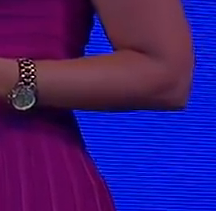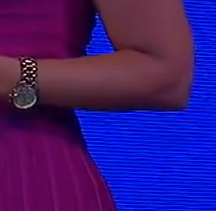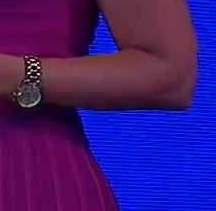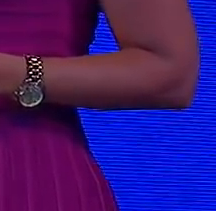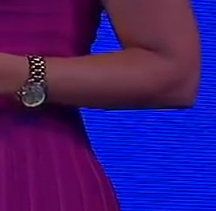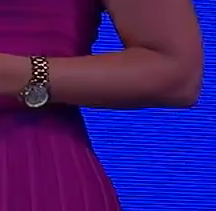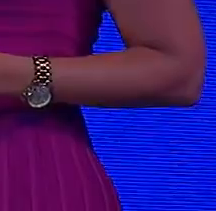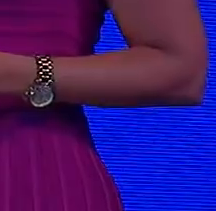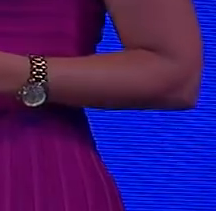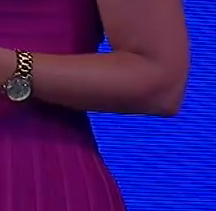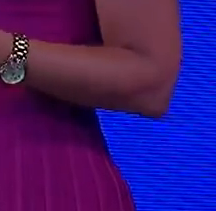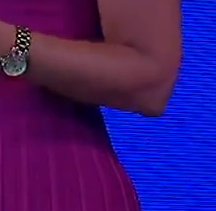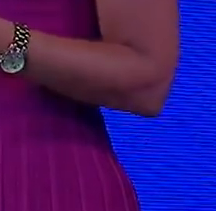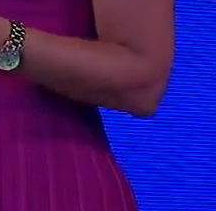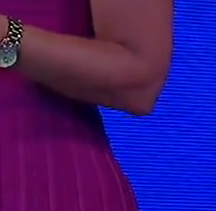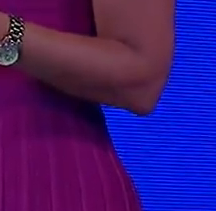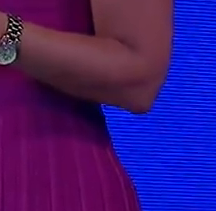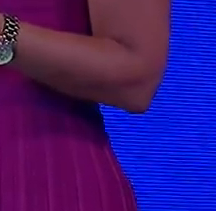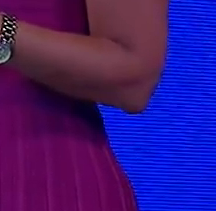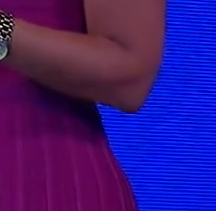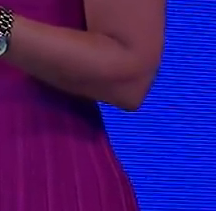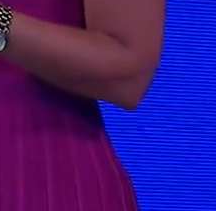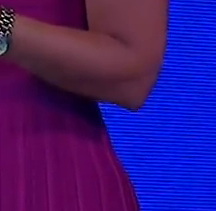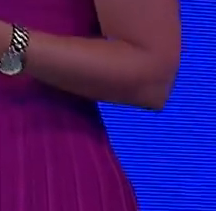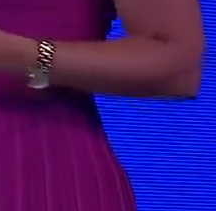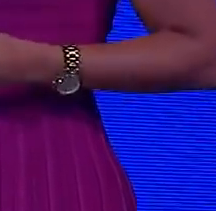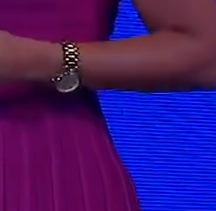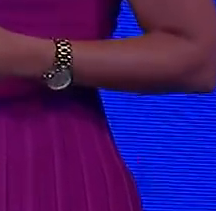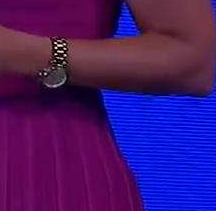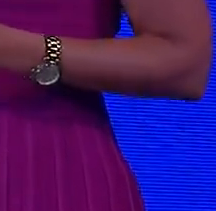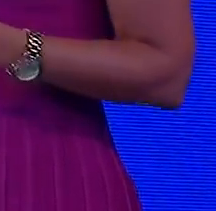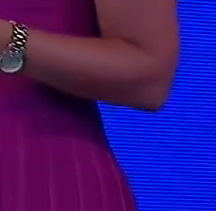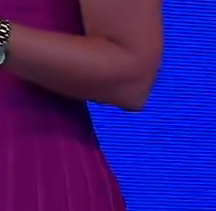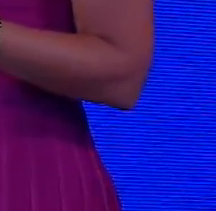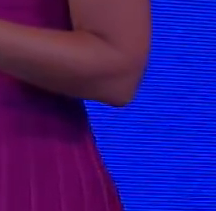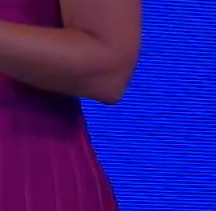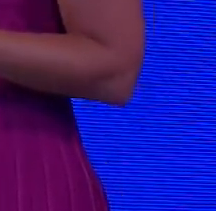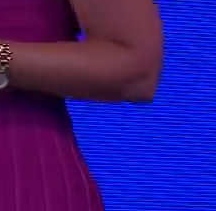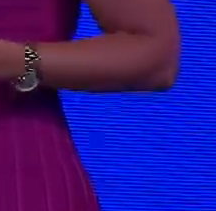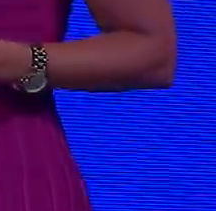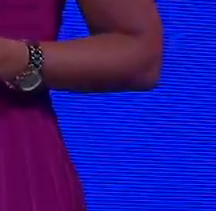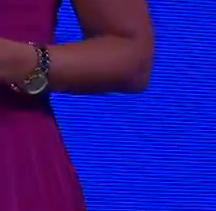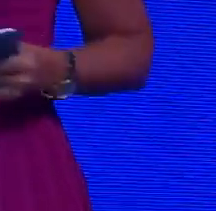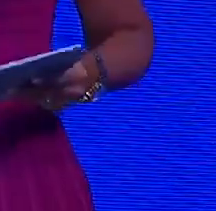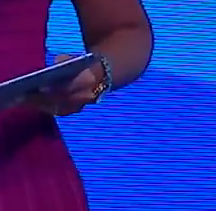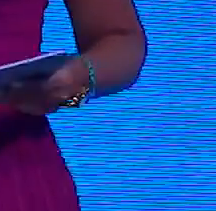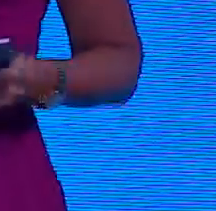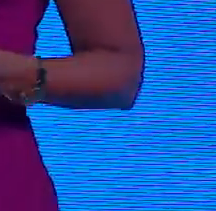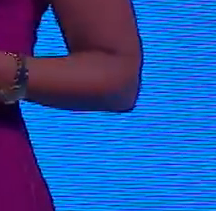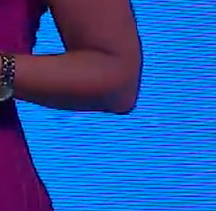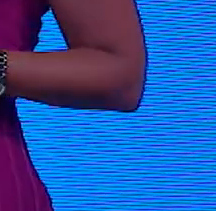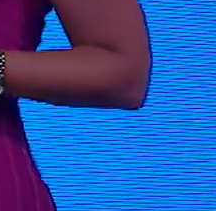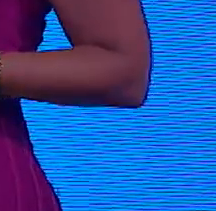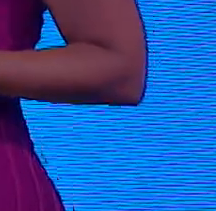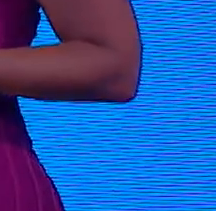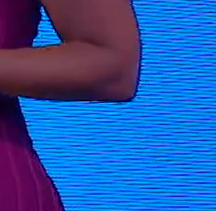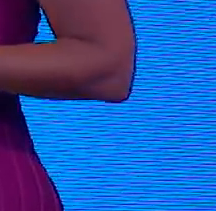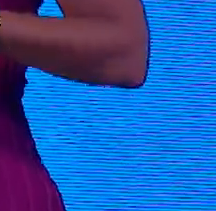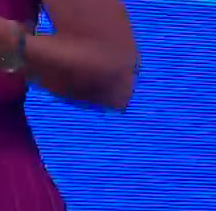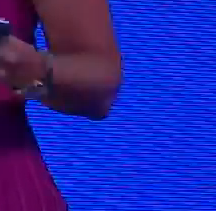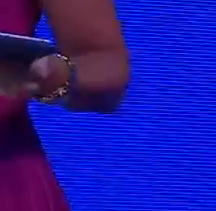de talla mundial nos van a entregar sus conocimientos, estudios y visiones de los temas que nos reúnen. Durante esta versión vamos a reflexionar